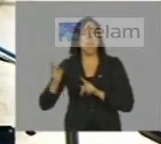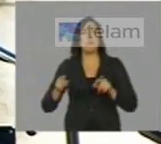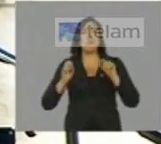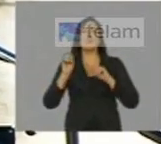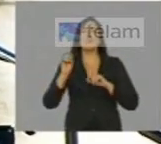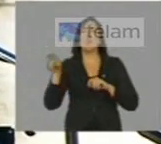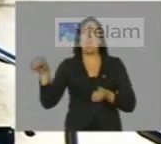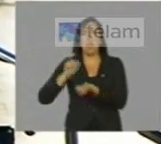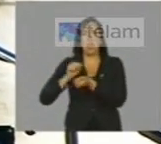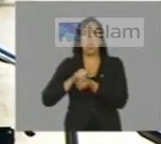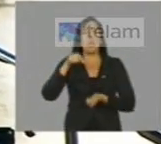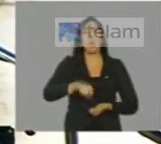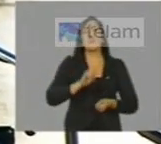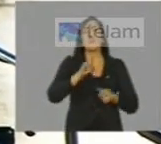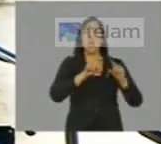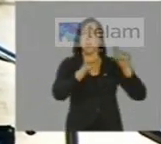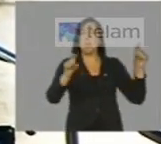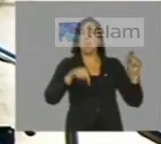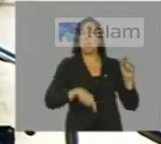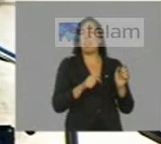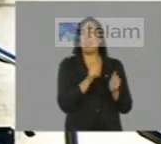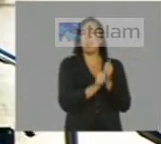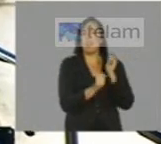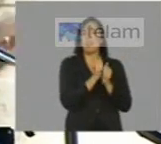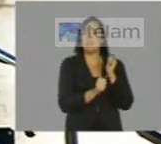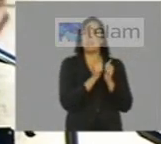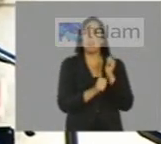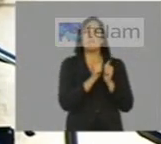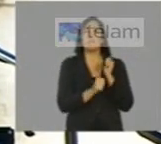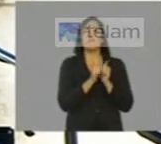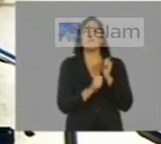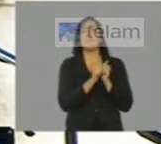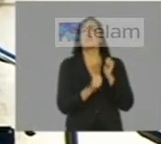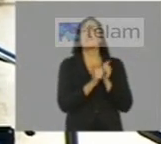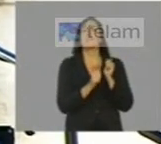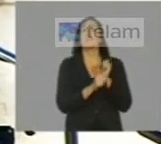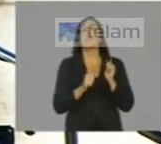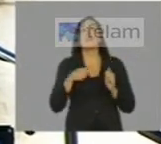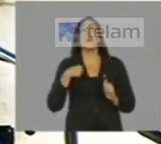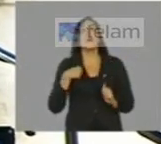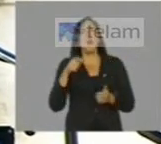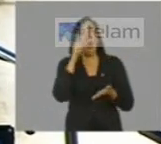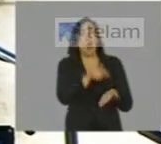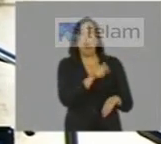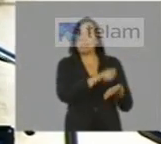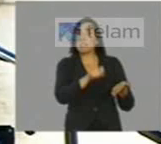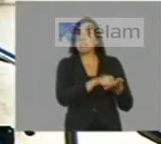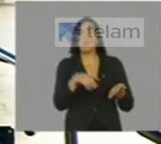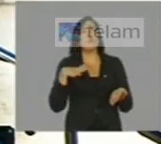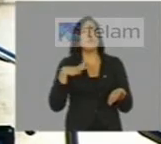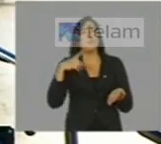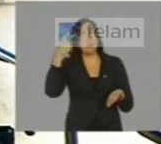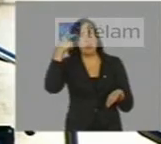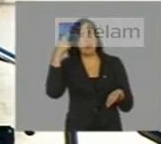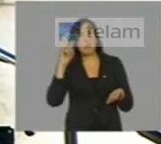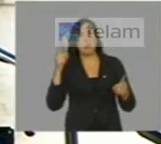especial de la ciudad de Rosario, un gran escritor. Un escritor que muchas veces no está de acuerdo con nosotros, y es bueno que así